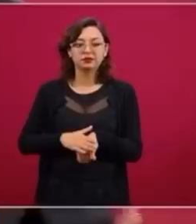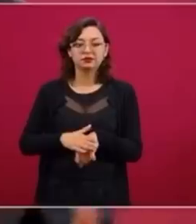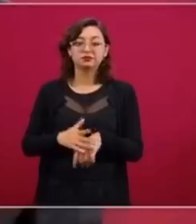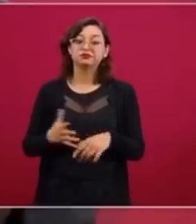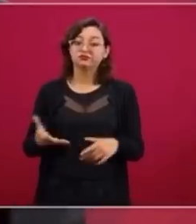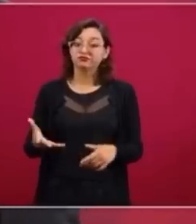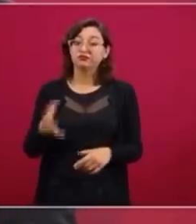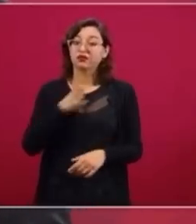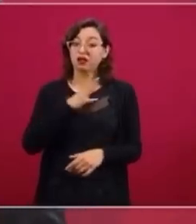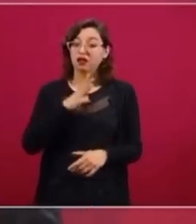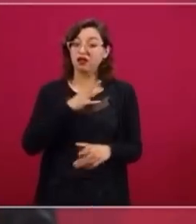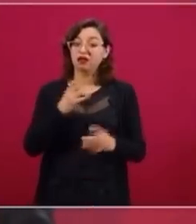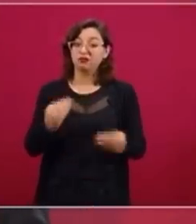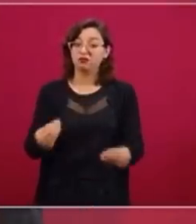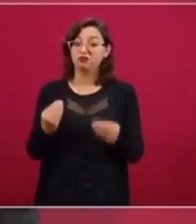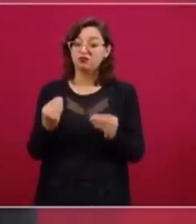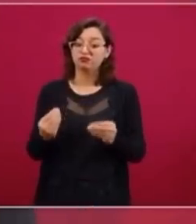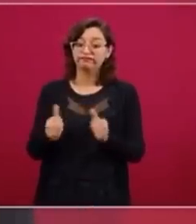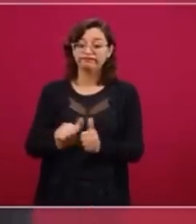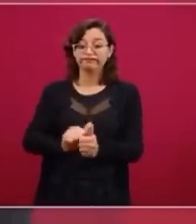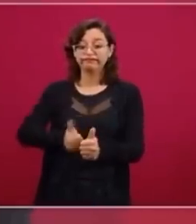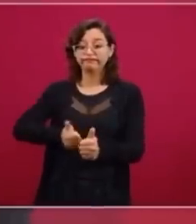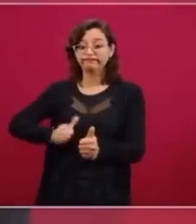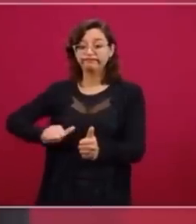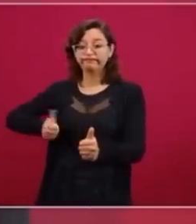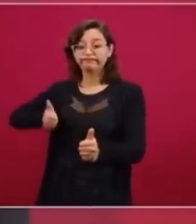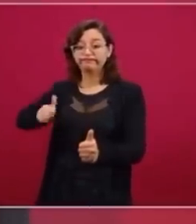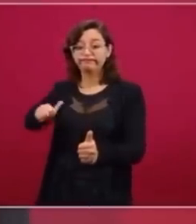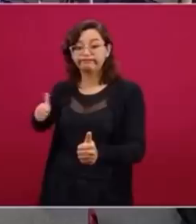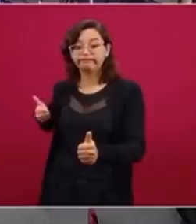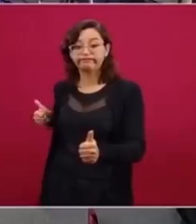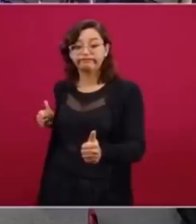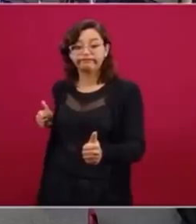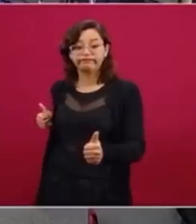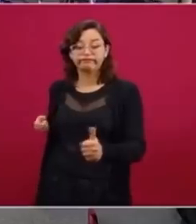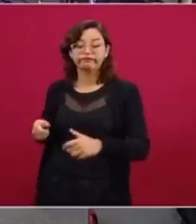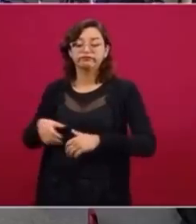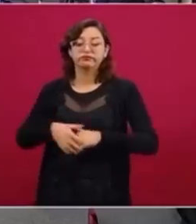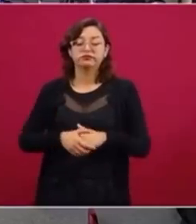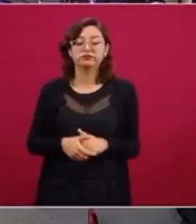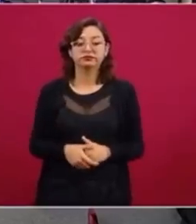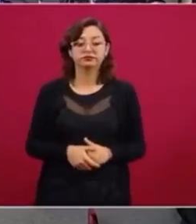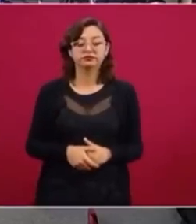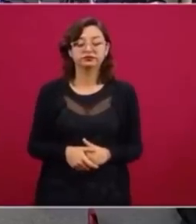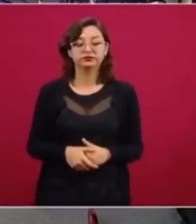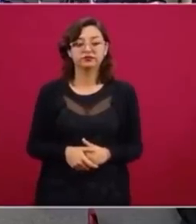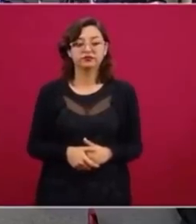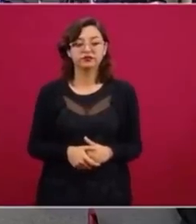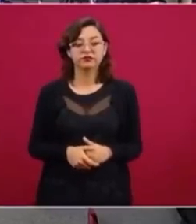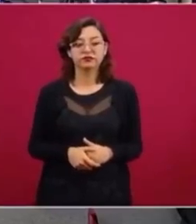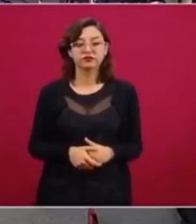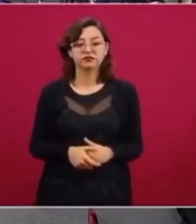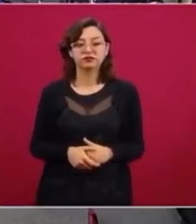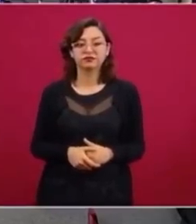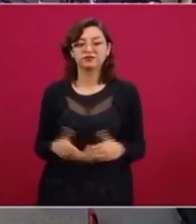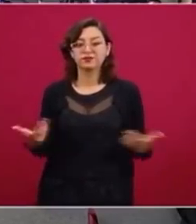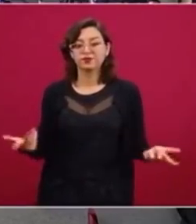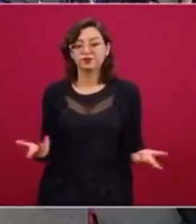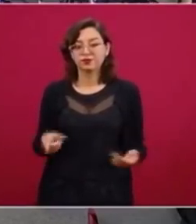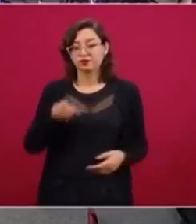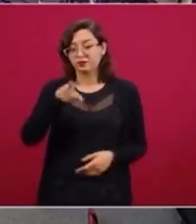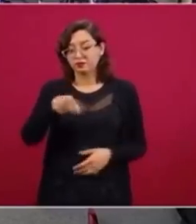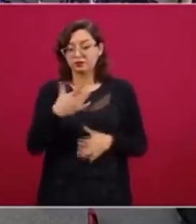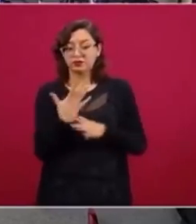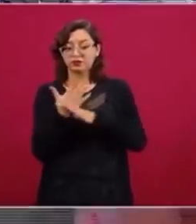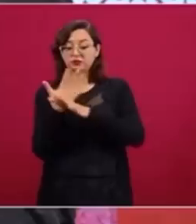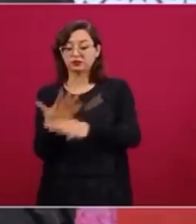Lo otro, dice la compañera, que la persona que posiblemente pierde la vida